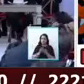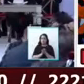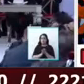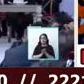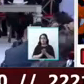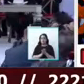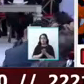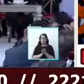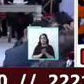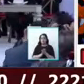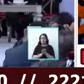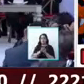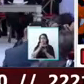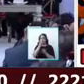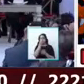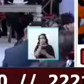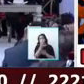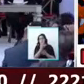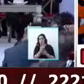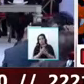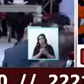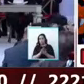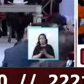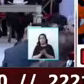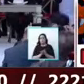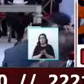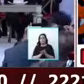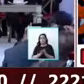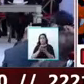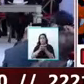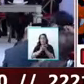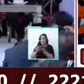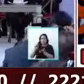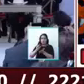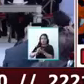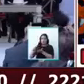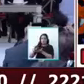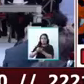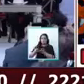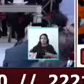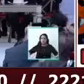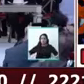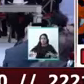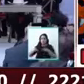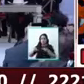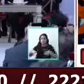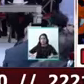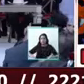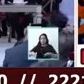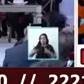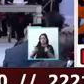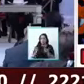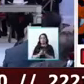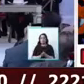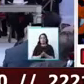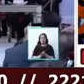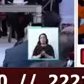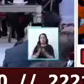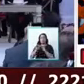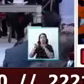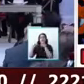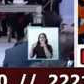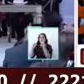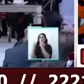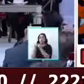escuchamos permanente y disciplinadamente aquí en Ocotepeque. Adelante, Ocotepeque. Realmente nosotros sí creemos de que